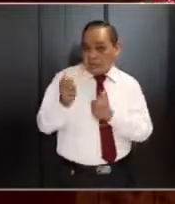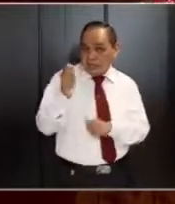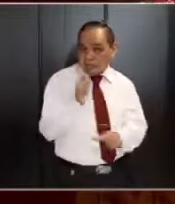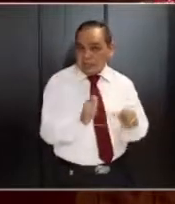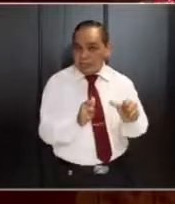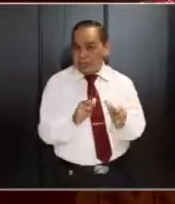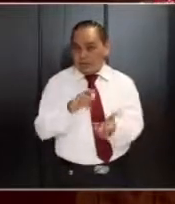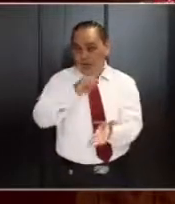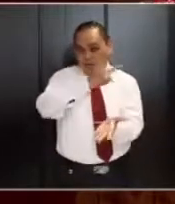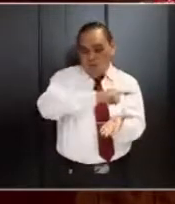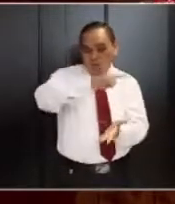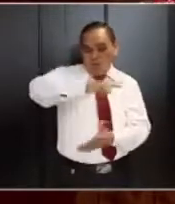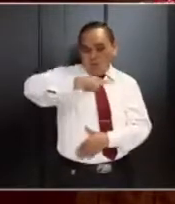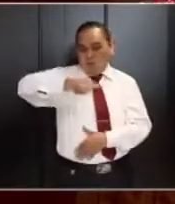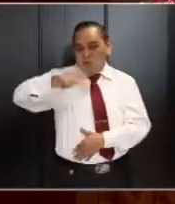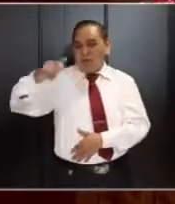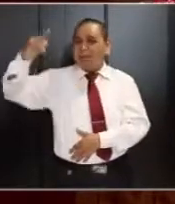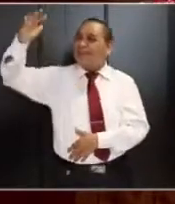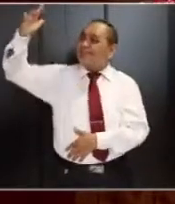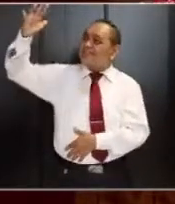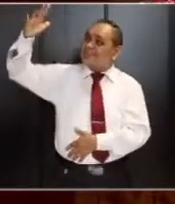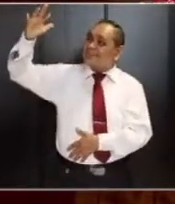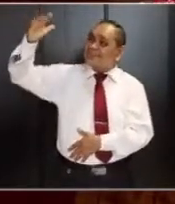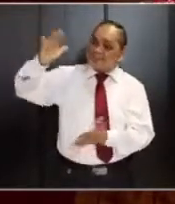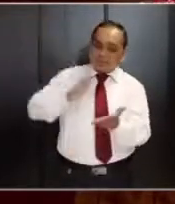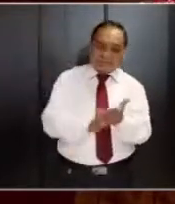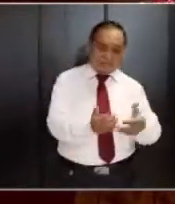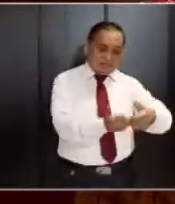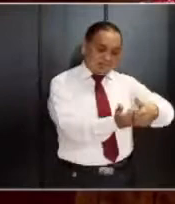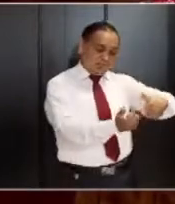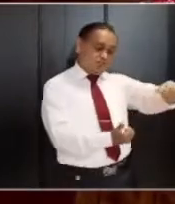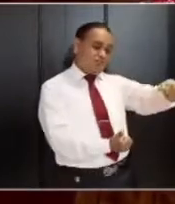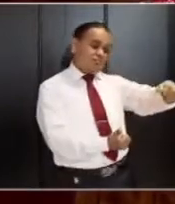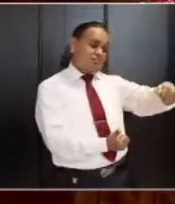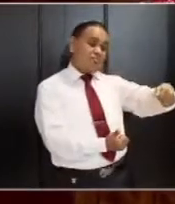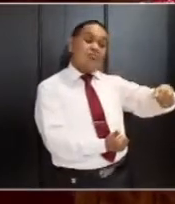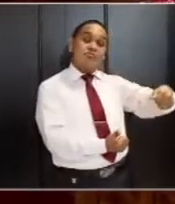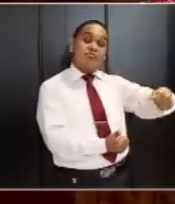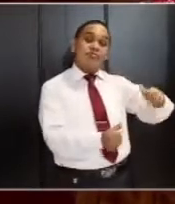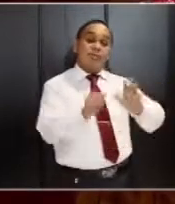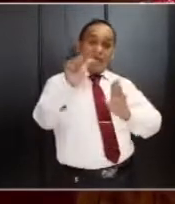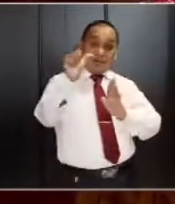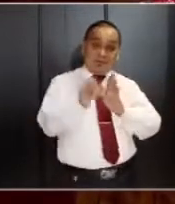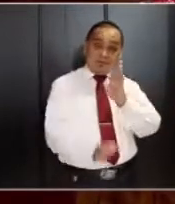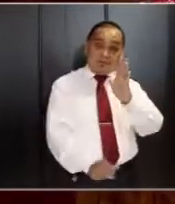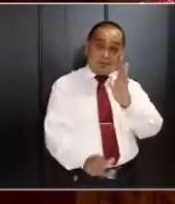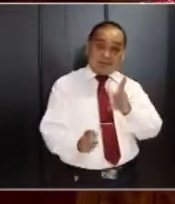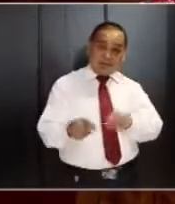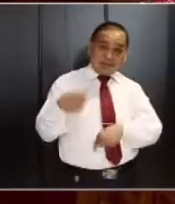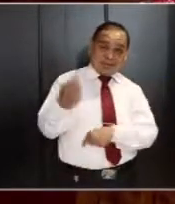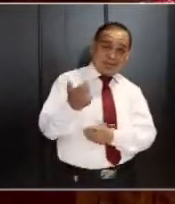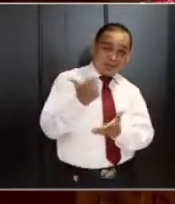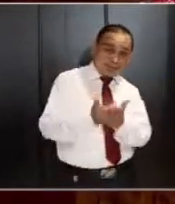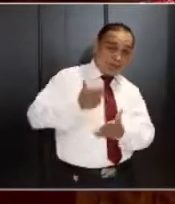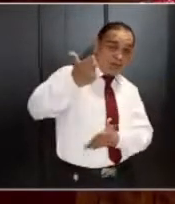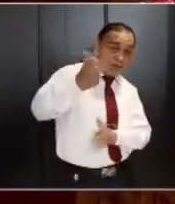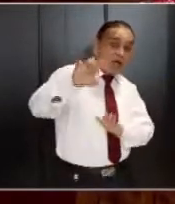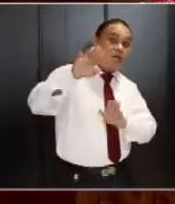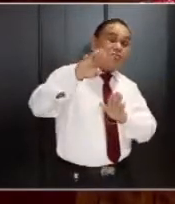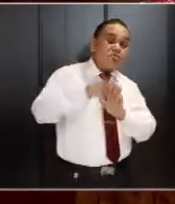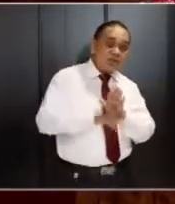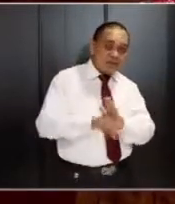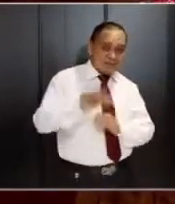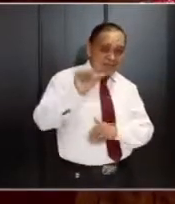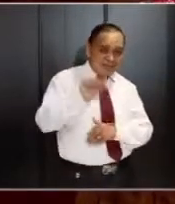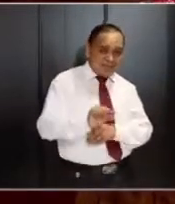mis paneles solares y ellos ven tu recibo. Y entonces el siguiente mes te va a llegar mucho menos de lo que tú pagabas.